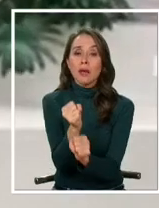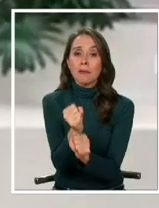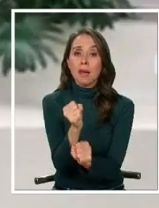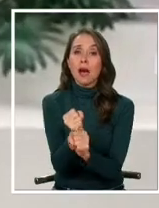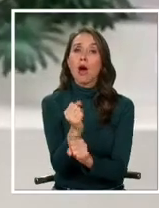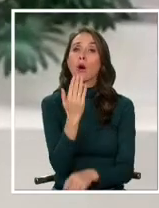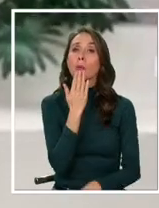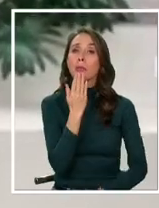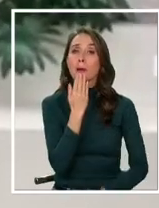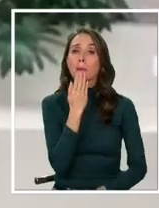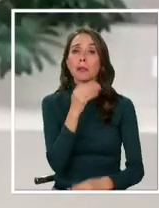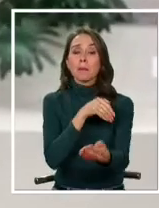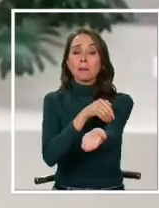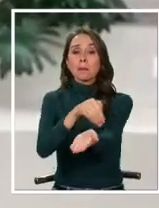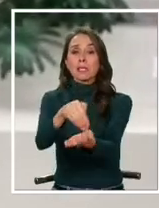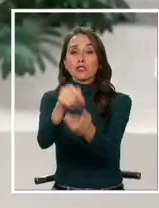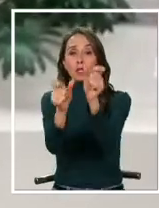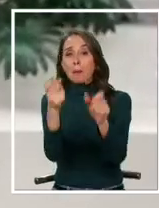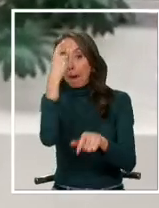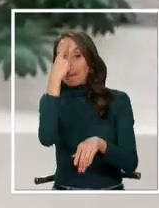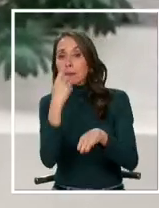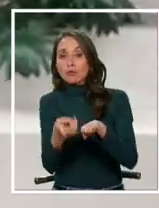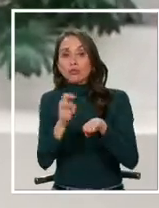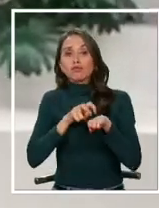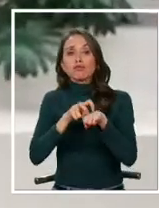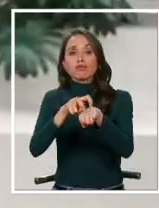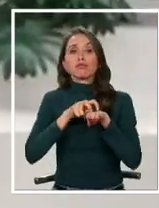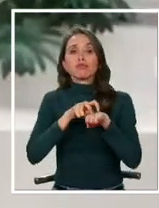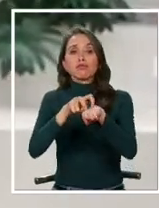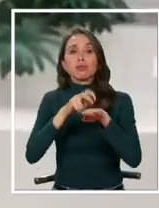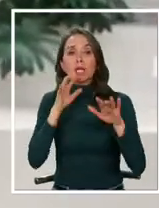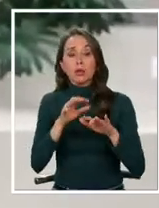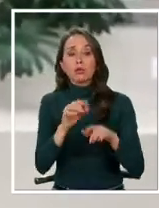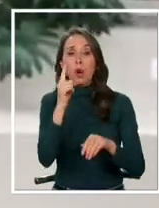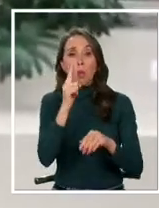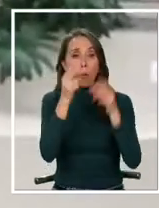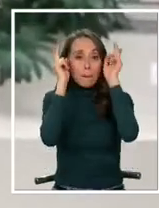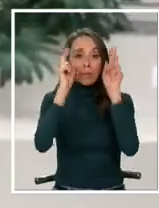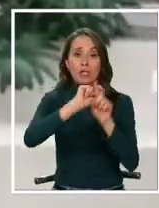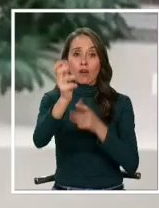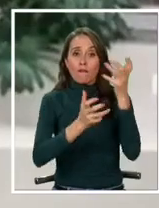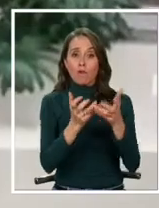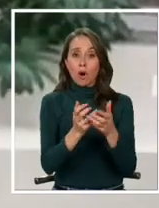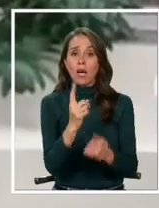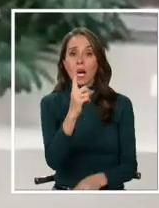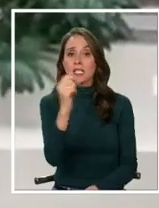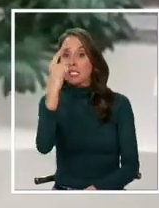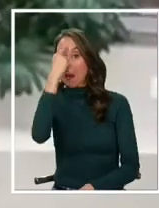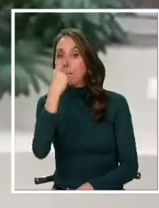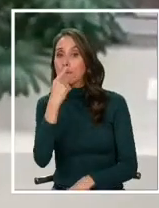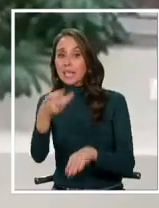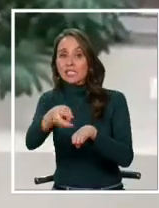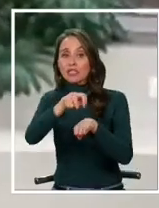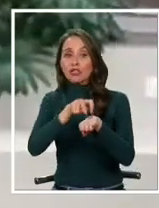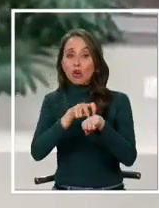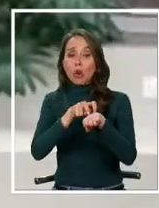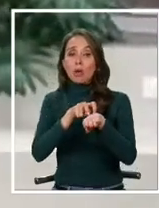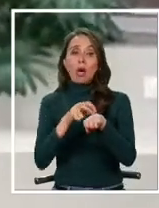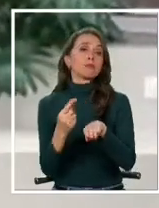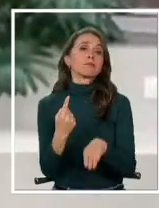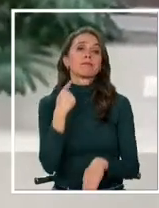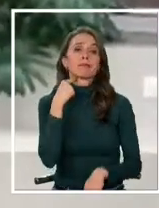pero también a los millones de pasajeros que utilizan los servicios por cada buz que se quema son 100 personas que inmediatamente ven